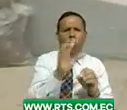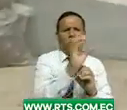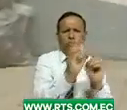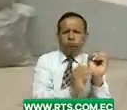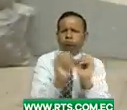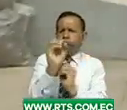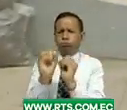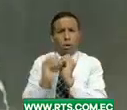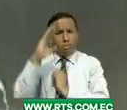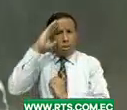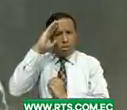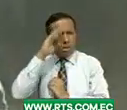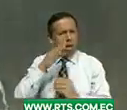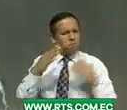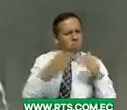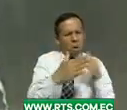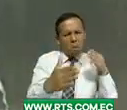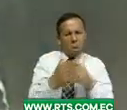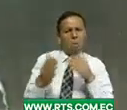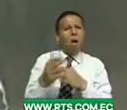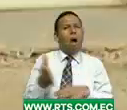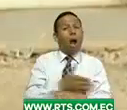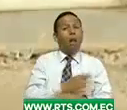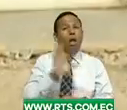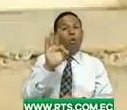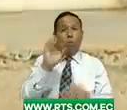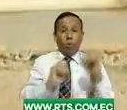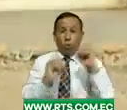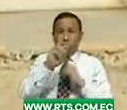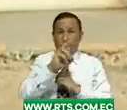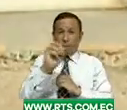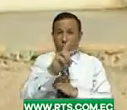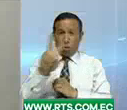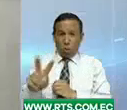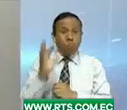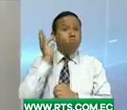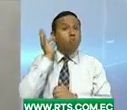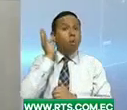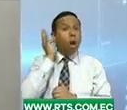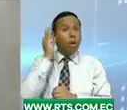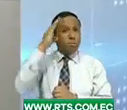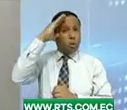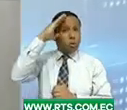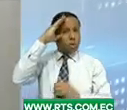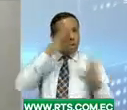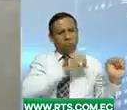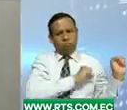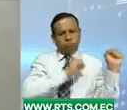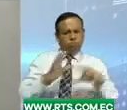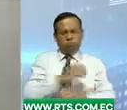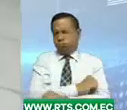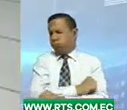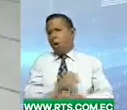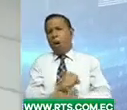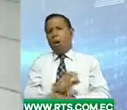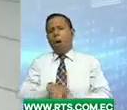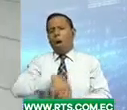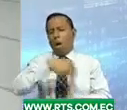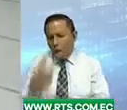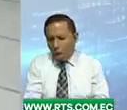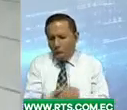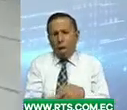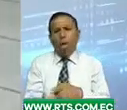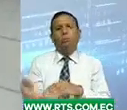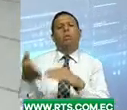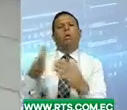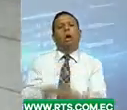blanco de ataques. El 9 de octubre del 2022, una mujer policía murió acribillada mientras cumplía con su turno en el retén de Socio